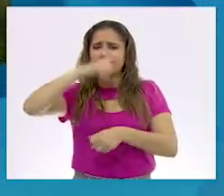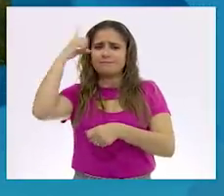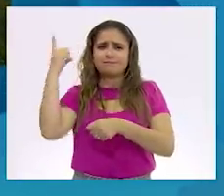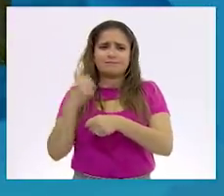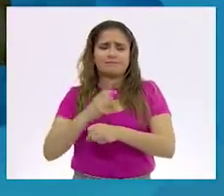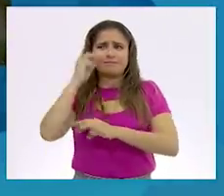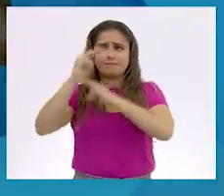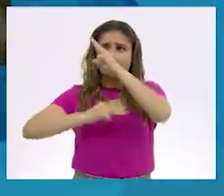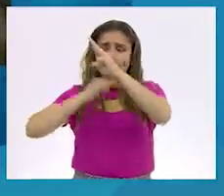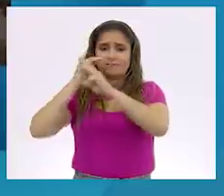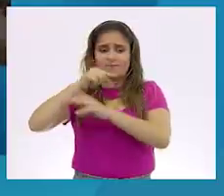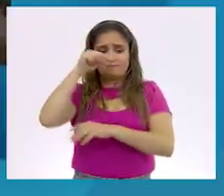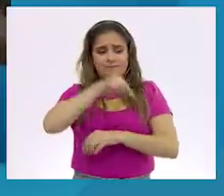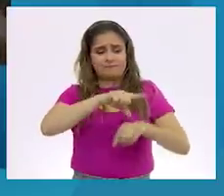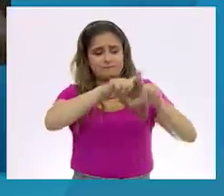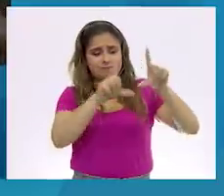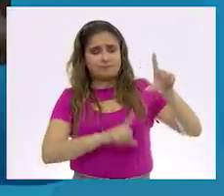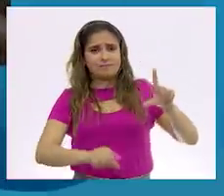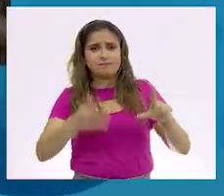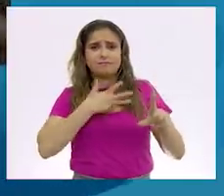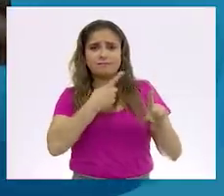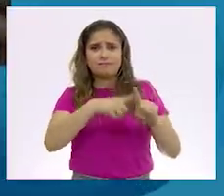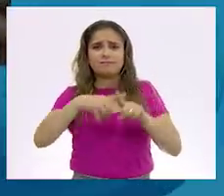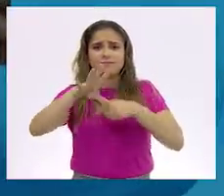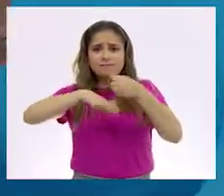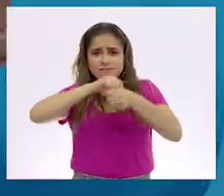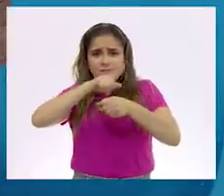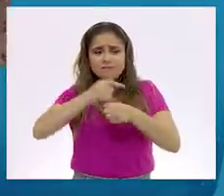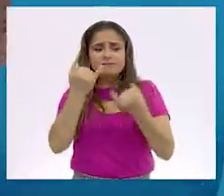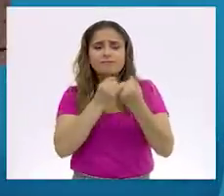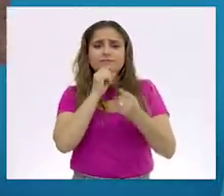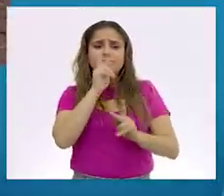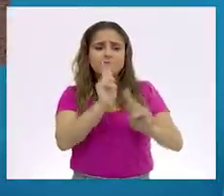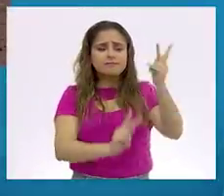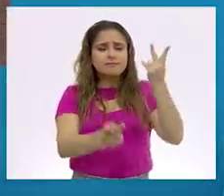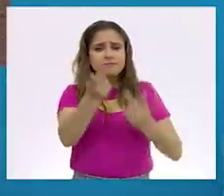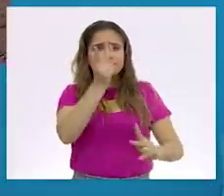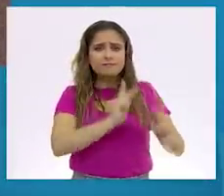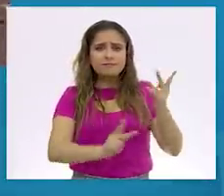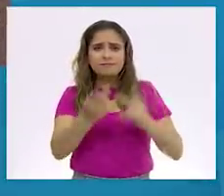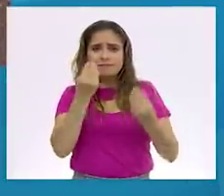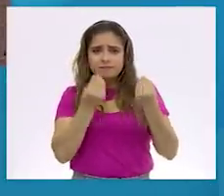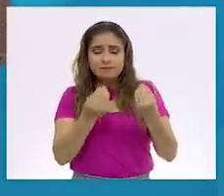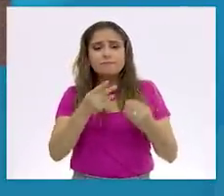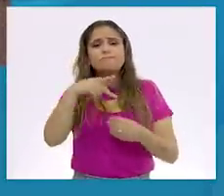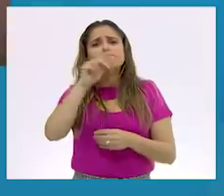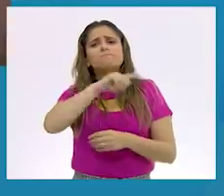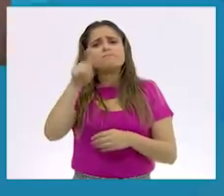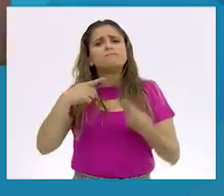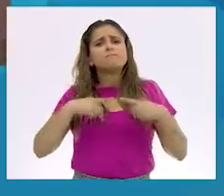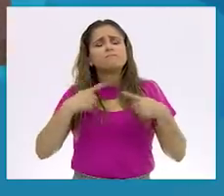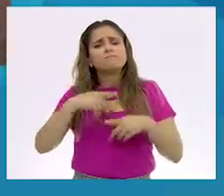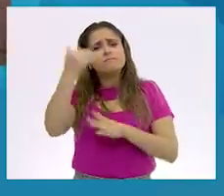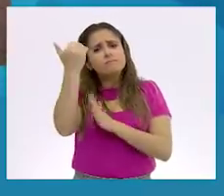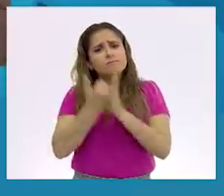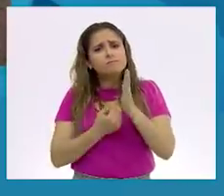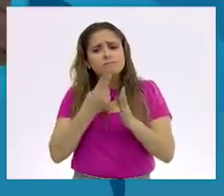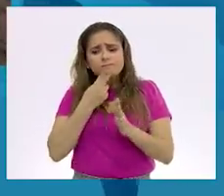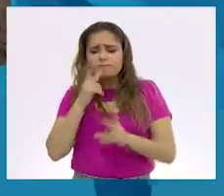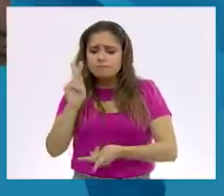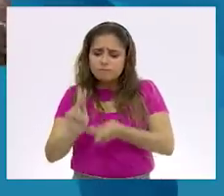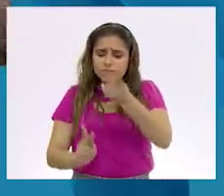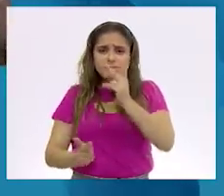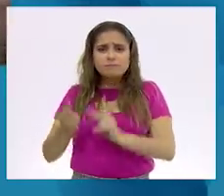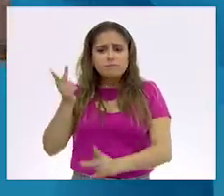centros mundiales de domesticación de especies, pero cada día utilizamos menos la diversidad de plantas cultivadas que tomaron años